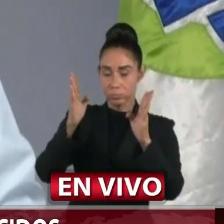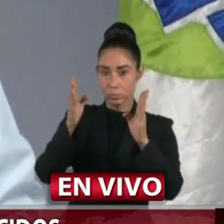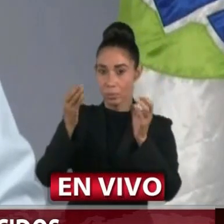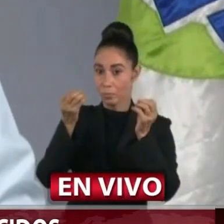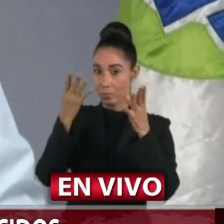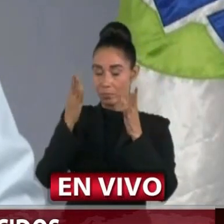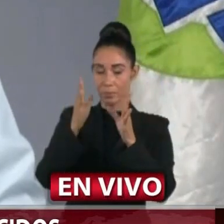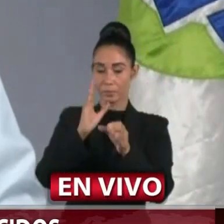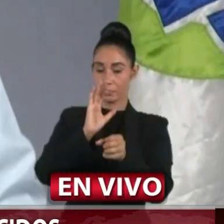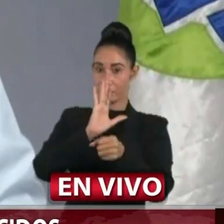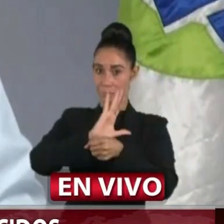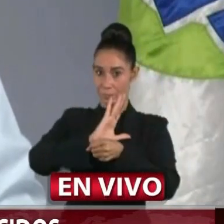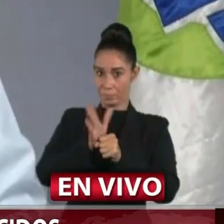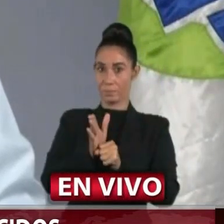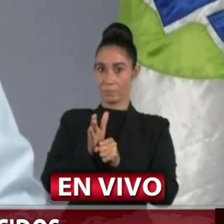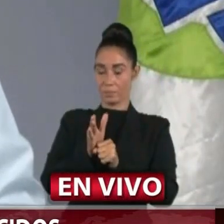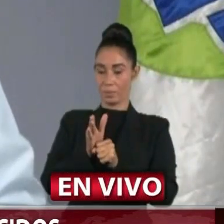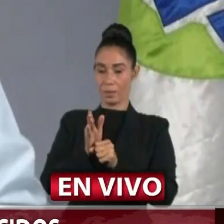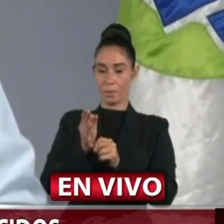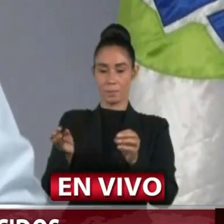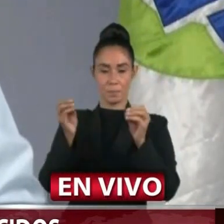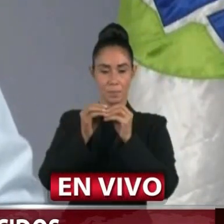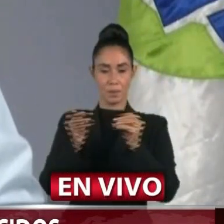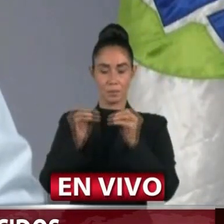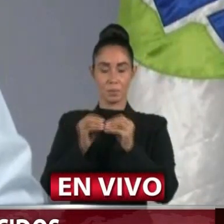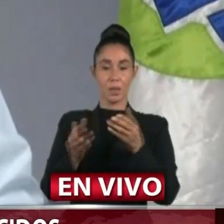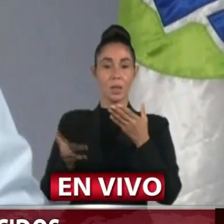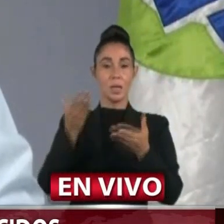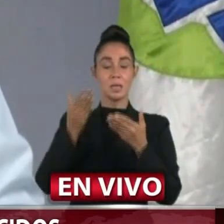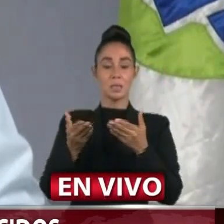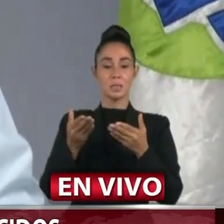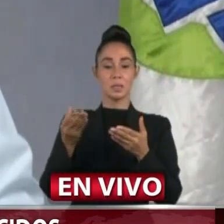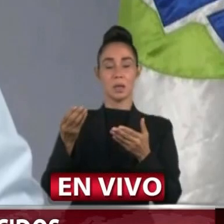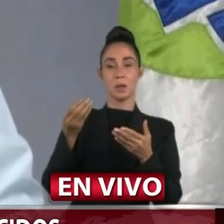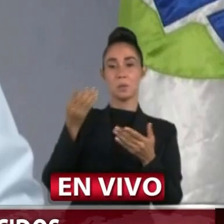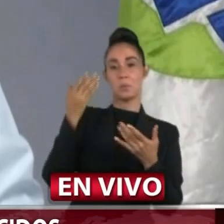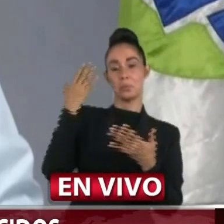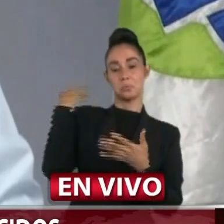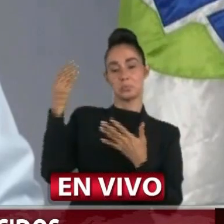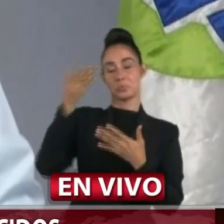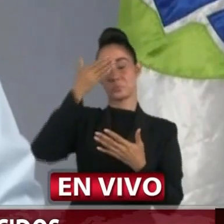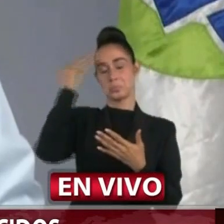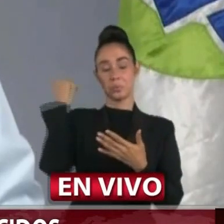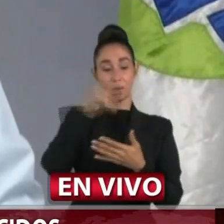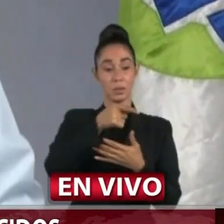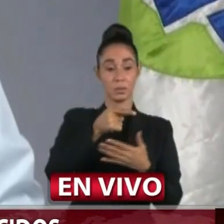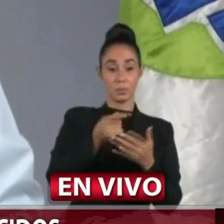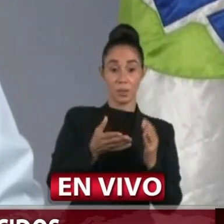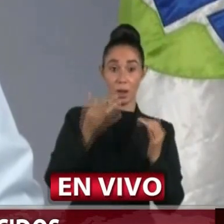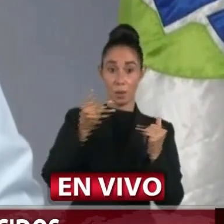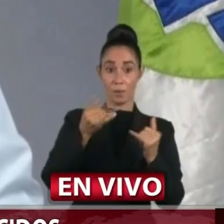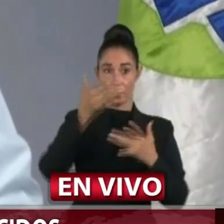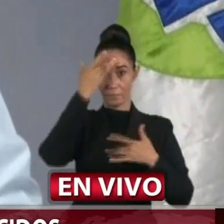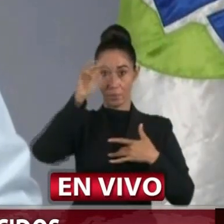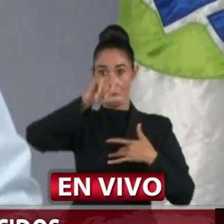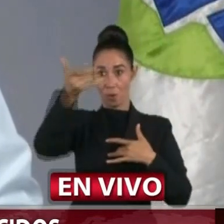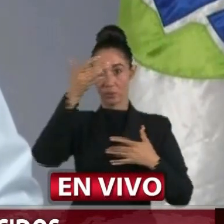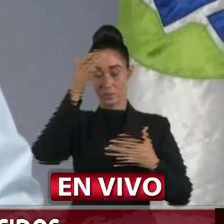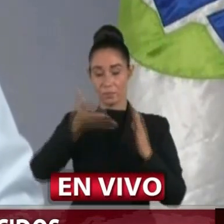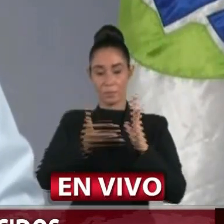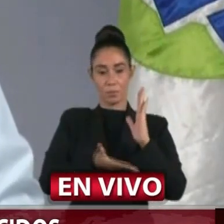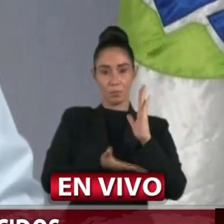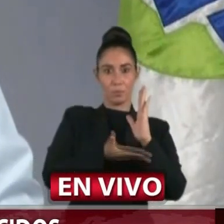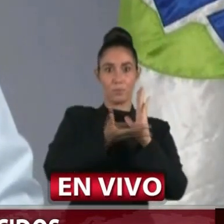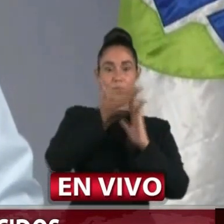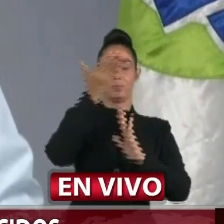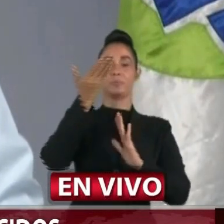e internacional, y probablemente esto explique el pico que estamos teniendo en la actualidad. Ya la semana